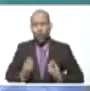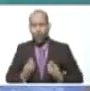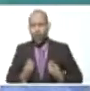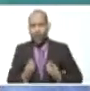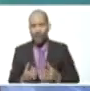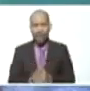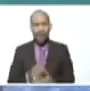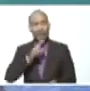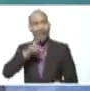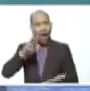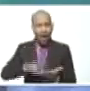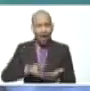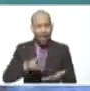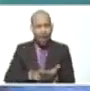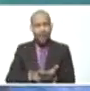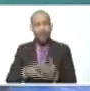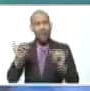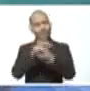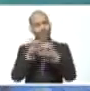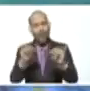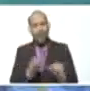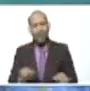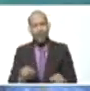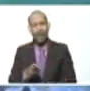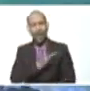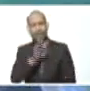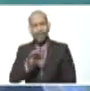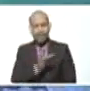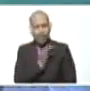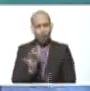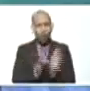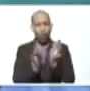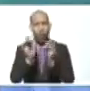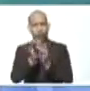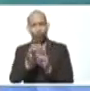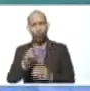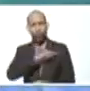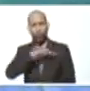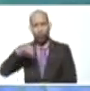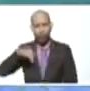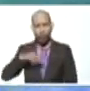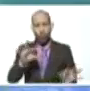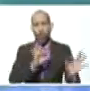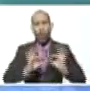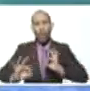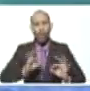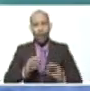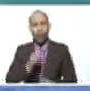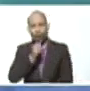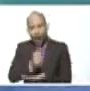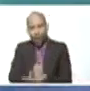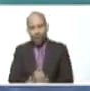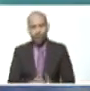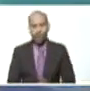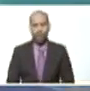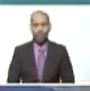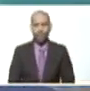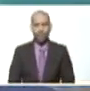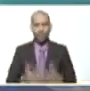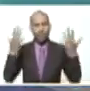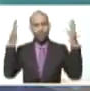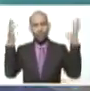la verdadera felicidad que el Señor Jesús nos ha preparado. Amén.